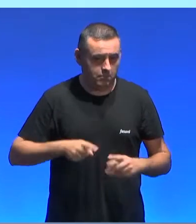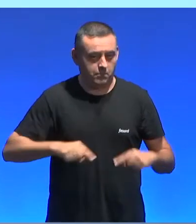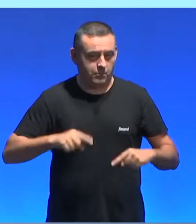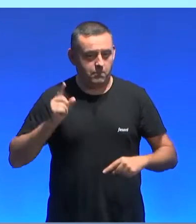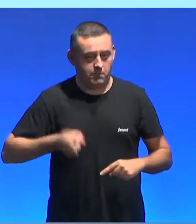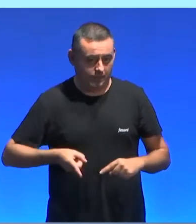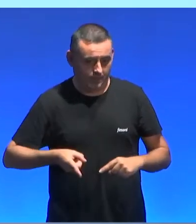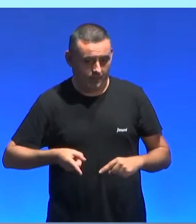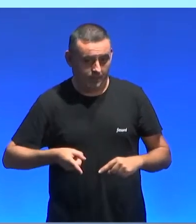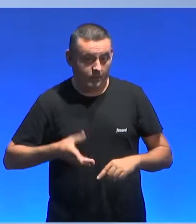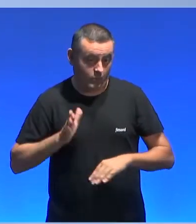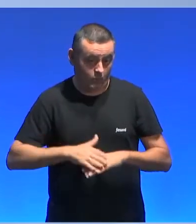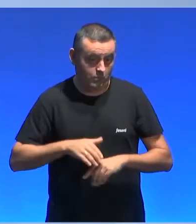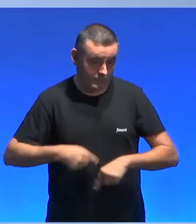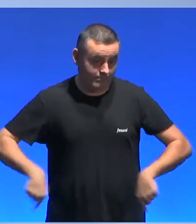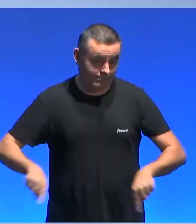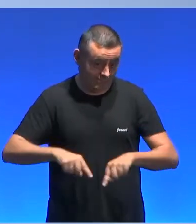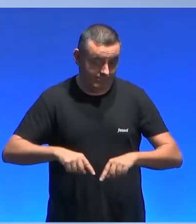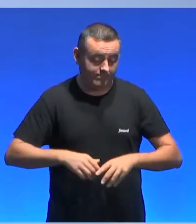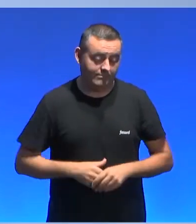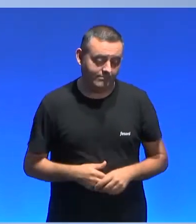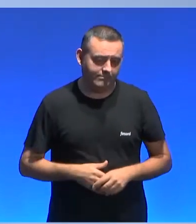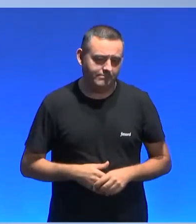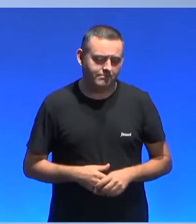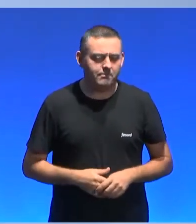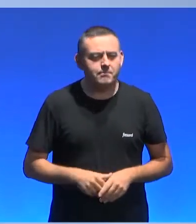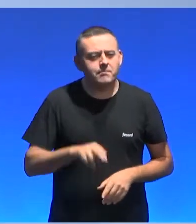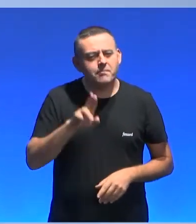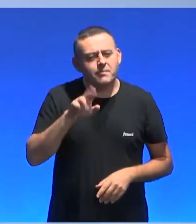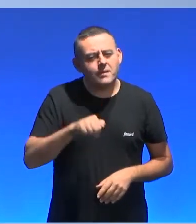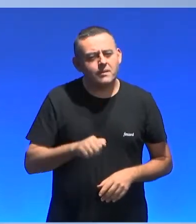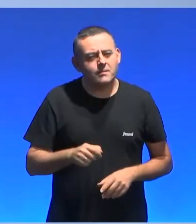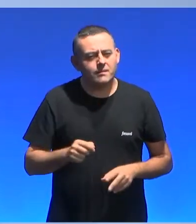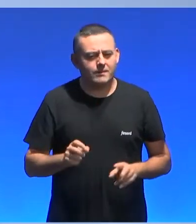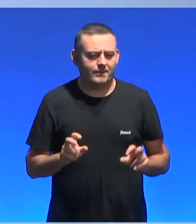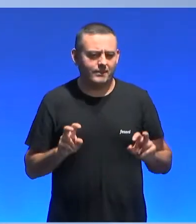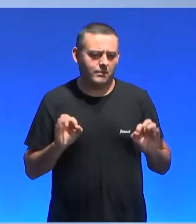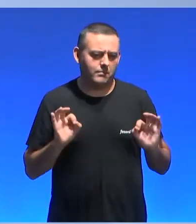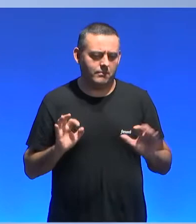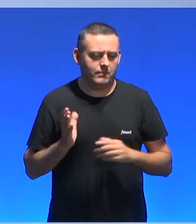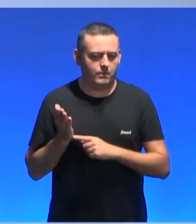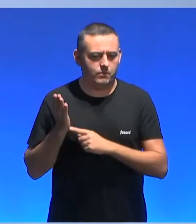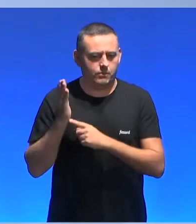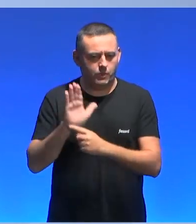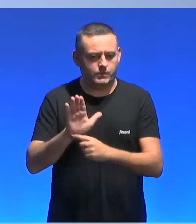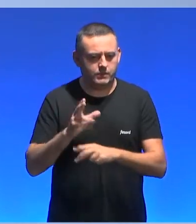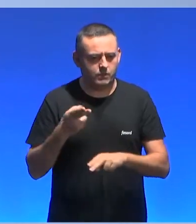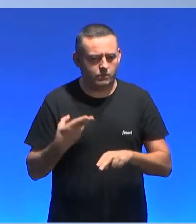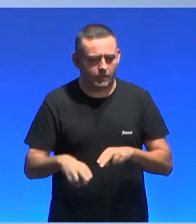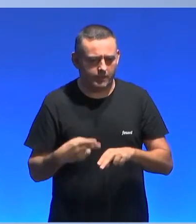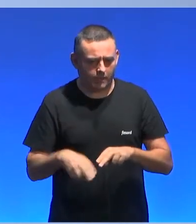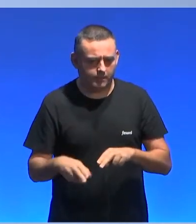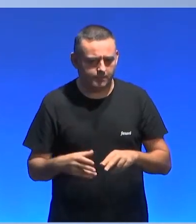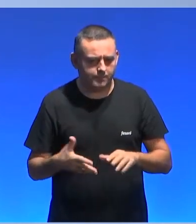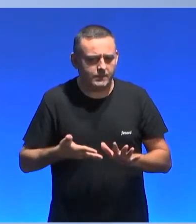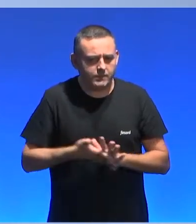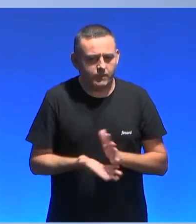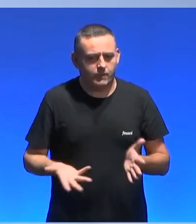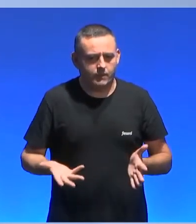Pero hay también una propuesta política, cómo resolver este